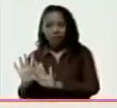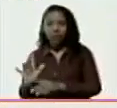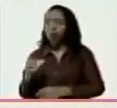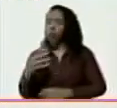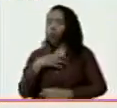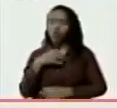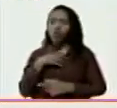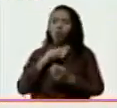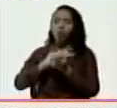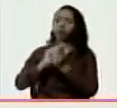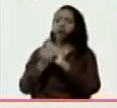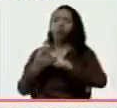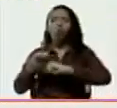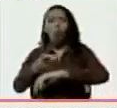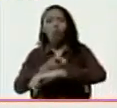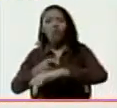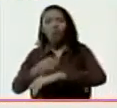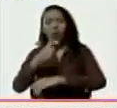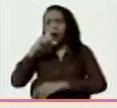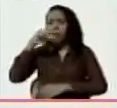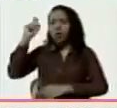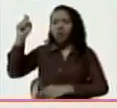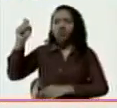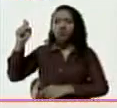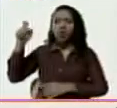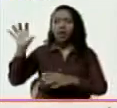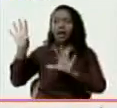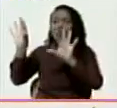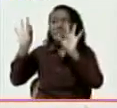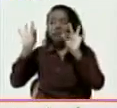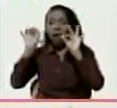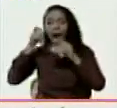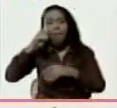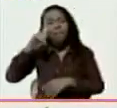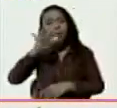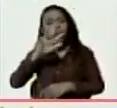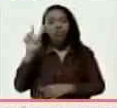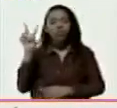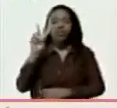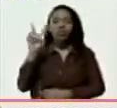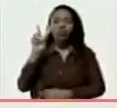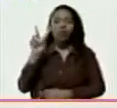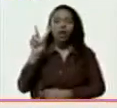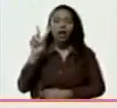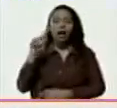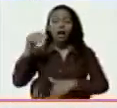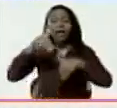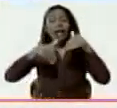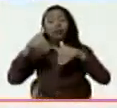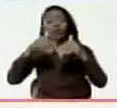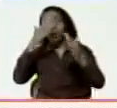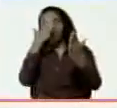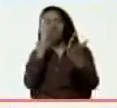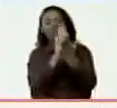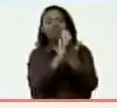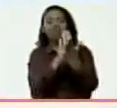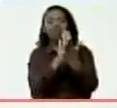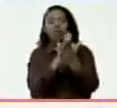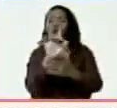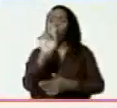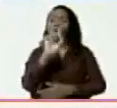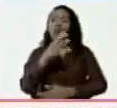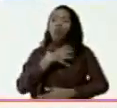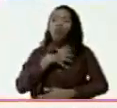cambiar el gobierno del presidente nicolás maduro que eligió el pueblo venezolano en elecciones directas no